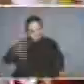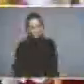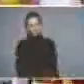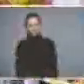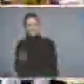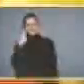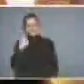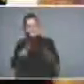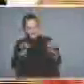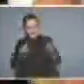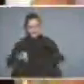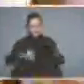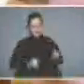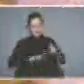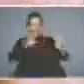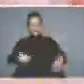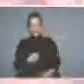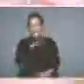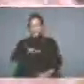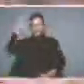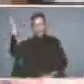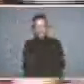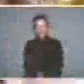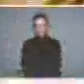oh, con ganas, y al niño lo machaco,